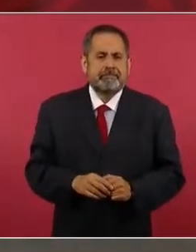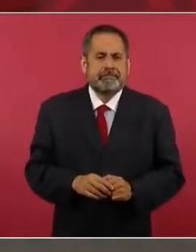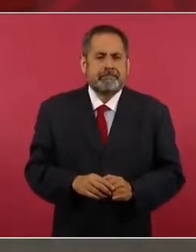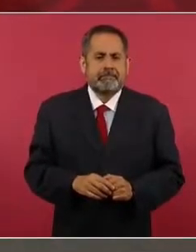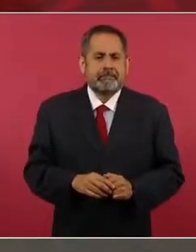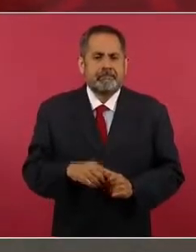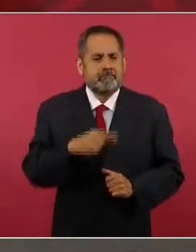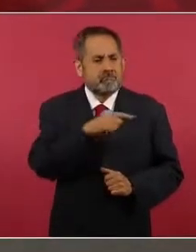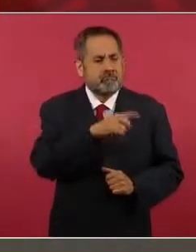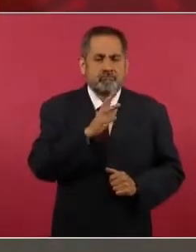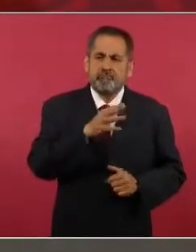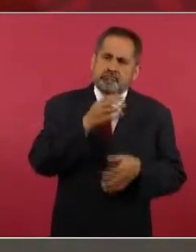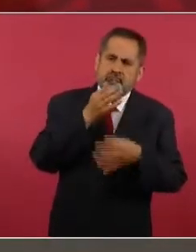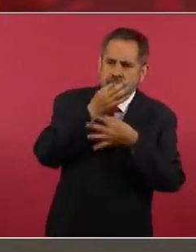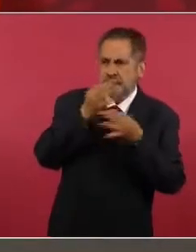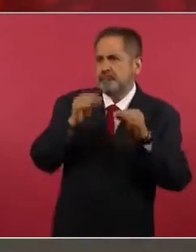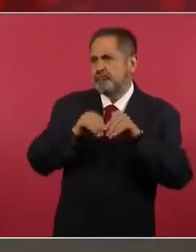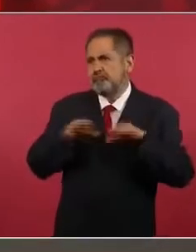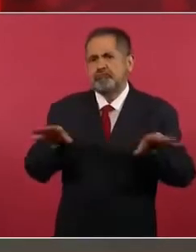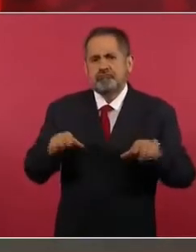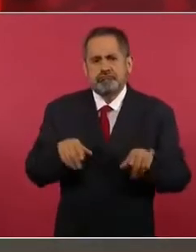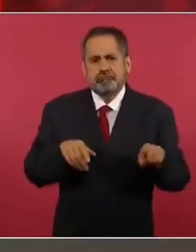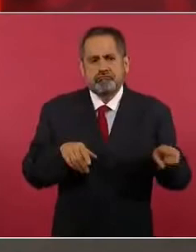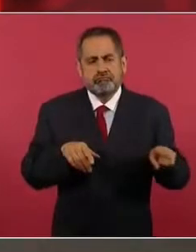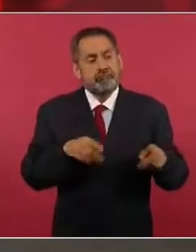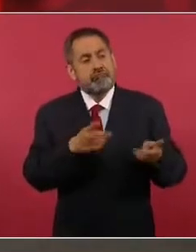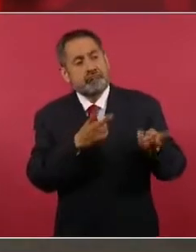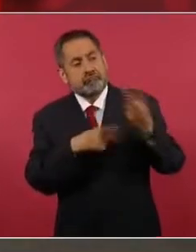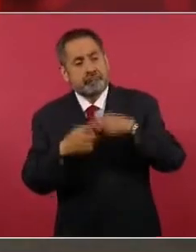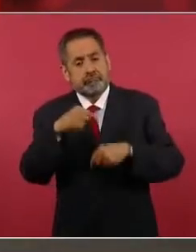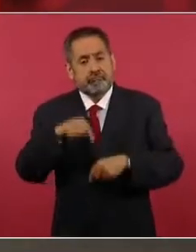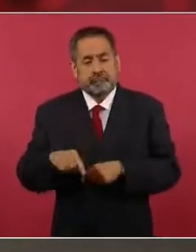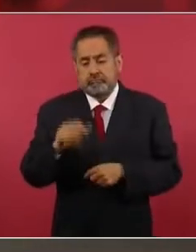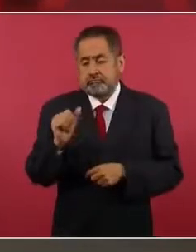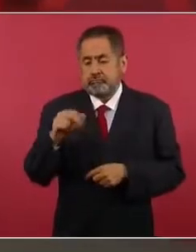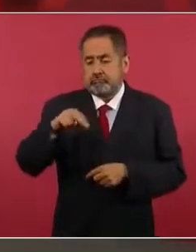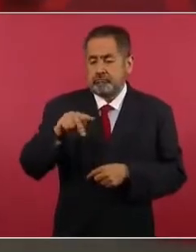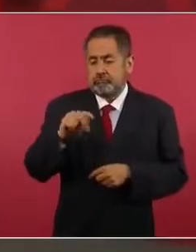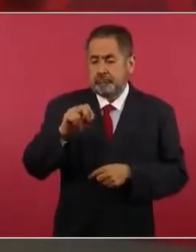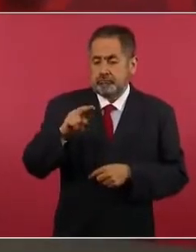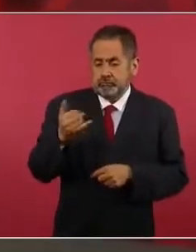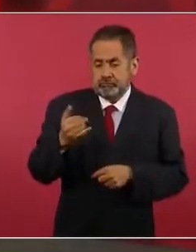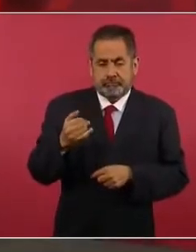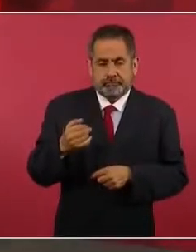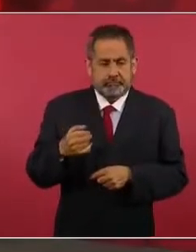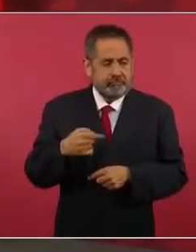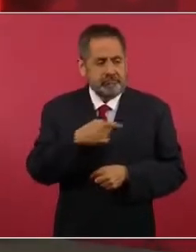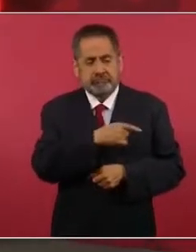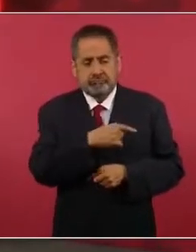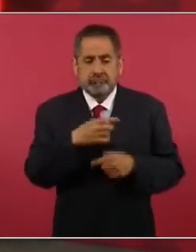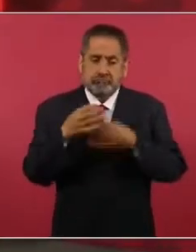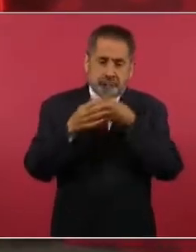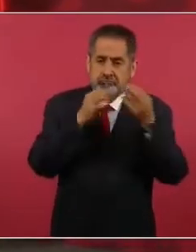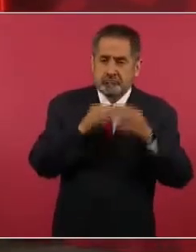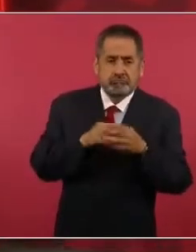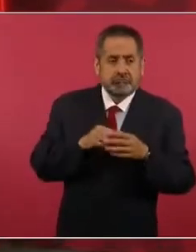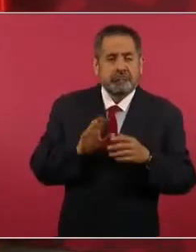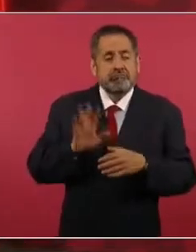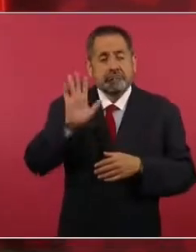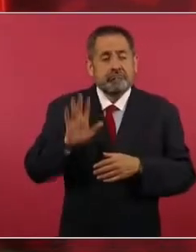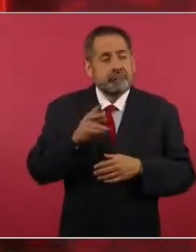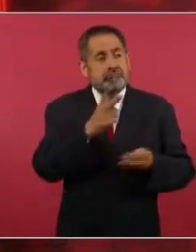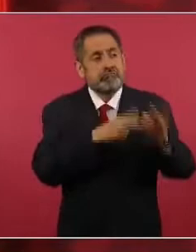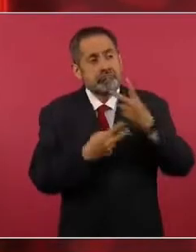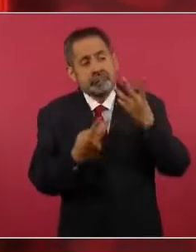ya había dado a conocer de que venía Blinken, casi a jalarme las